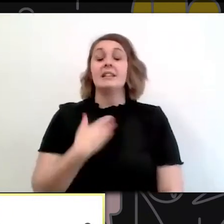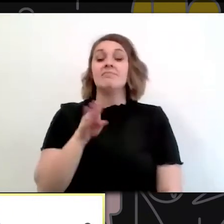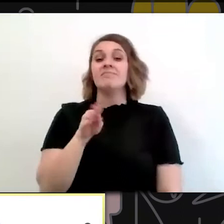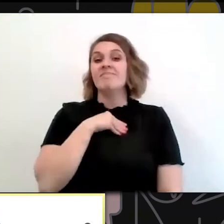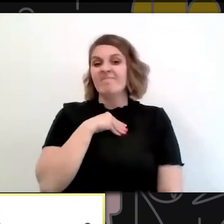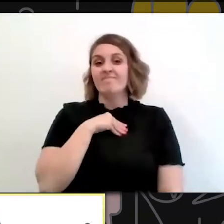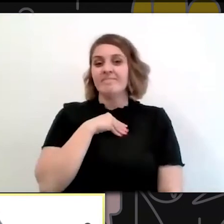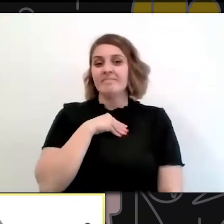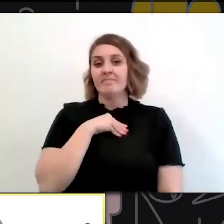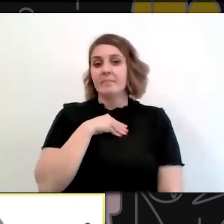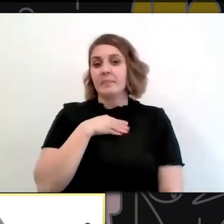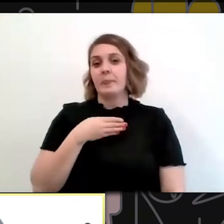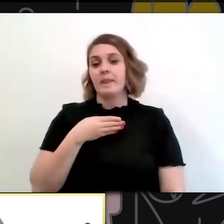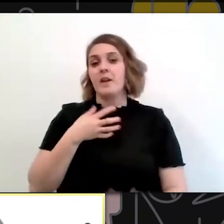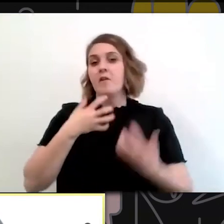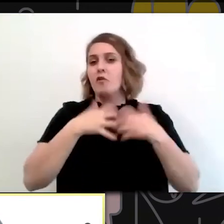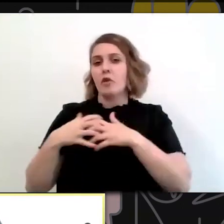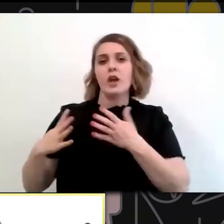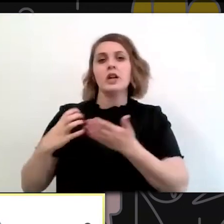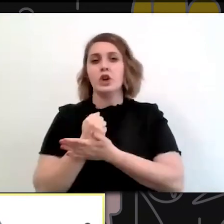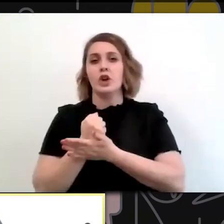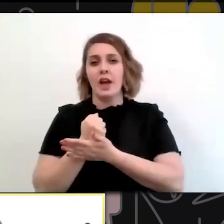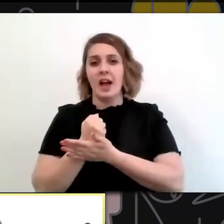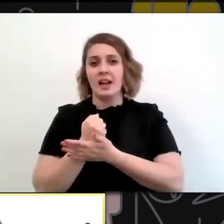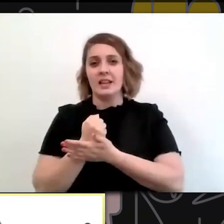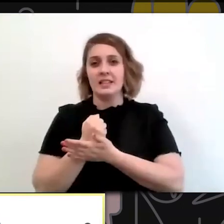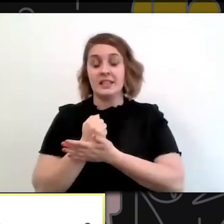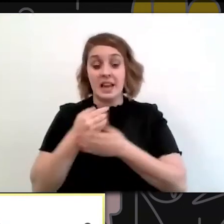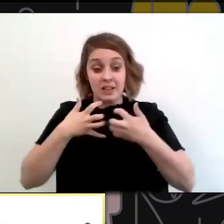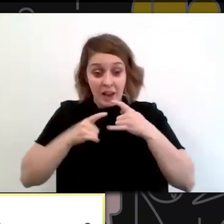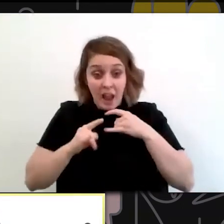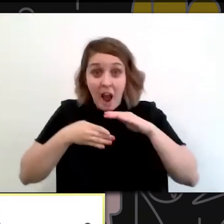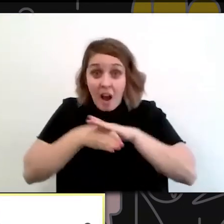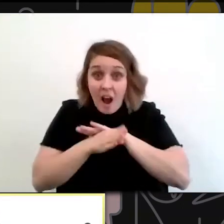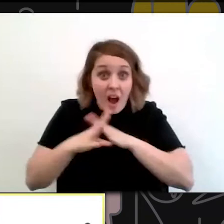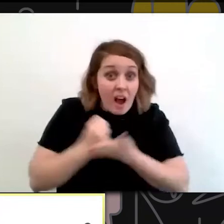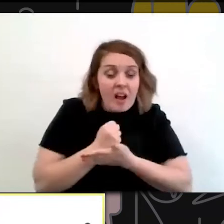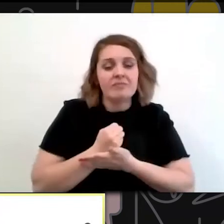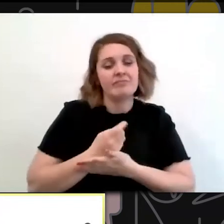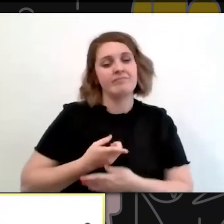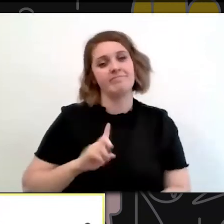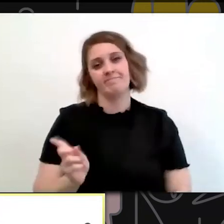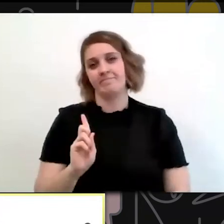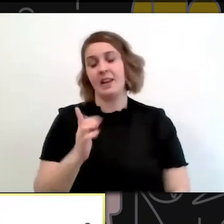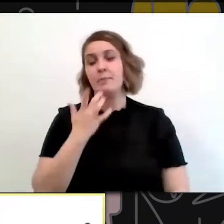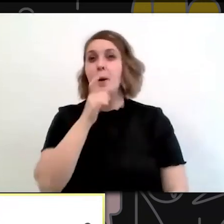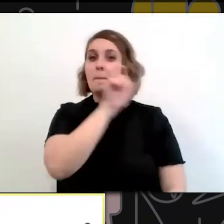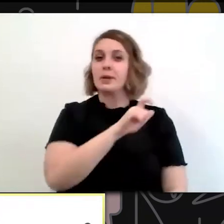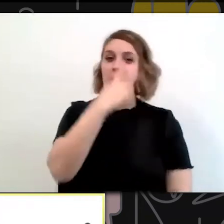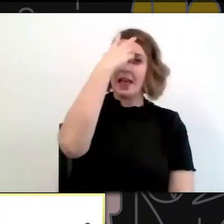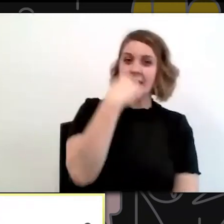son accesibles todas las funciones que tienen estos sensores. Básicamente nosotros, una persona ciega o deficiente